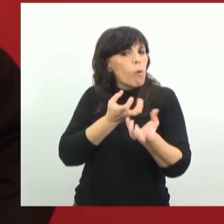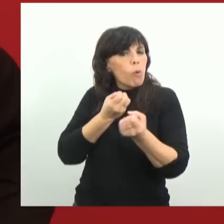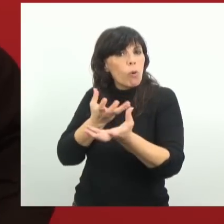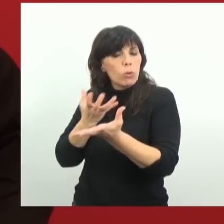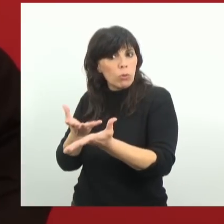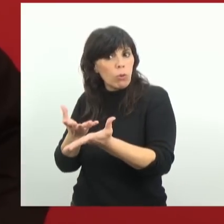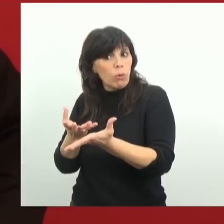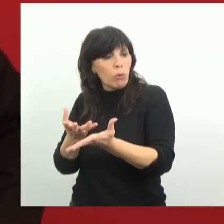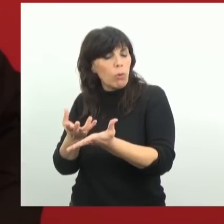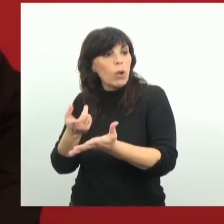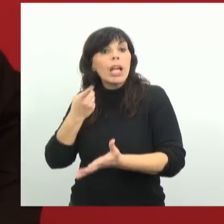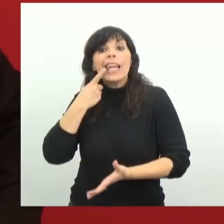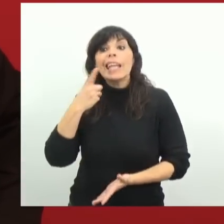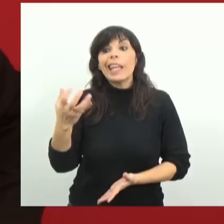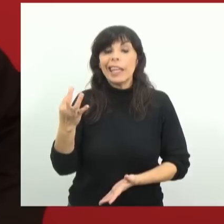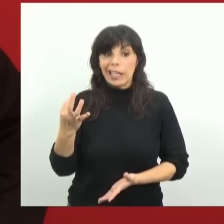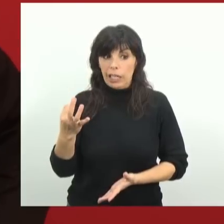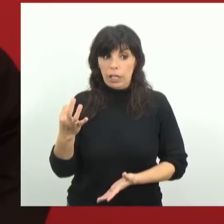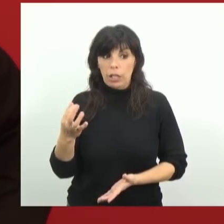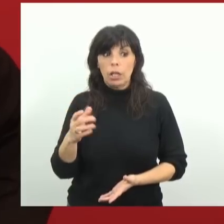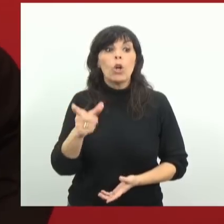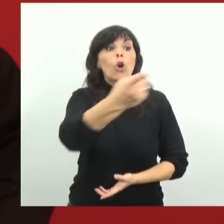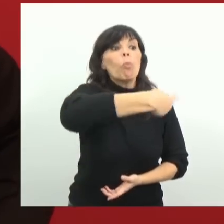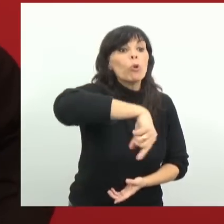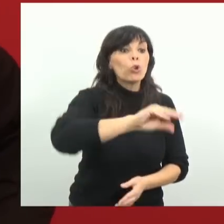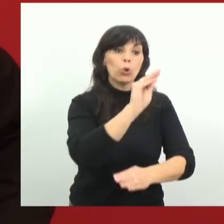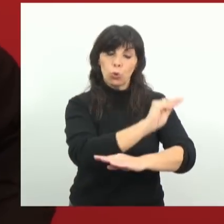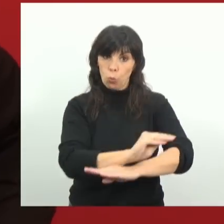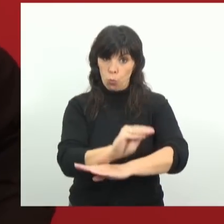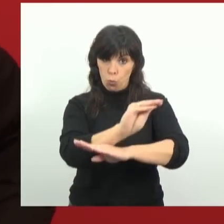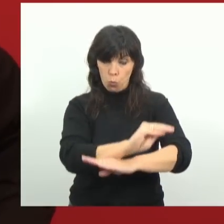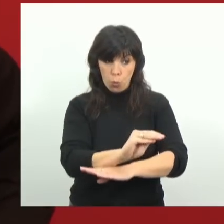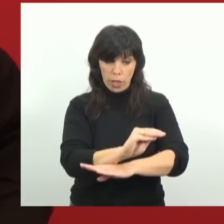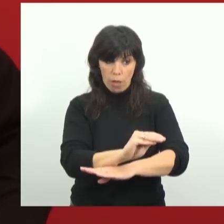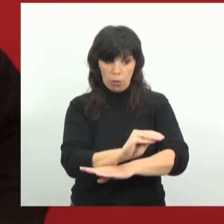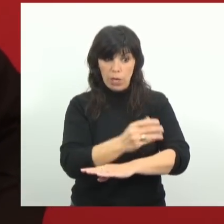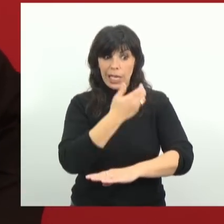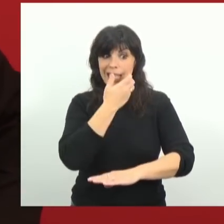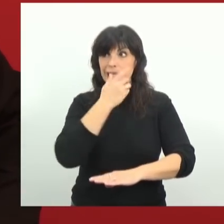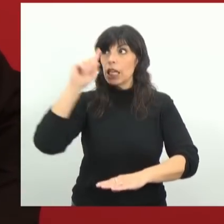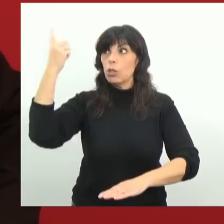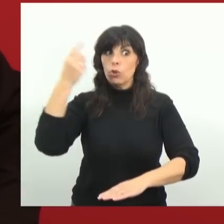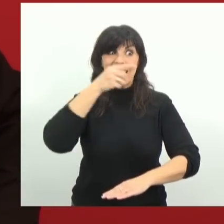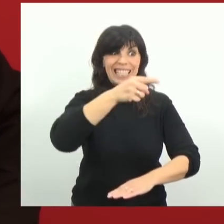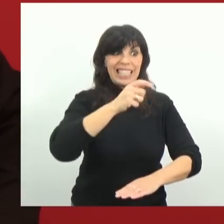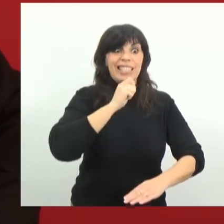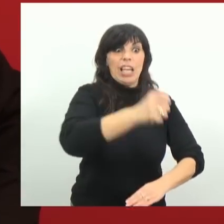donde dijo: tened cuidado que lo que tienes, que no lo pierdas.